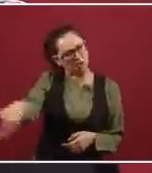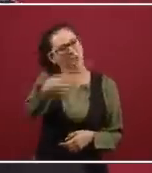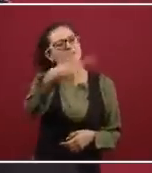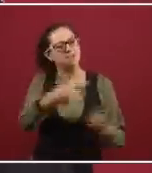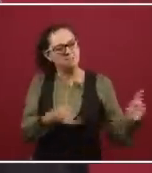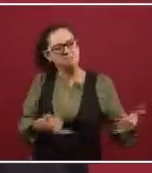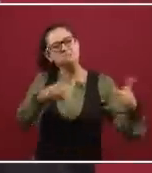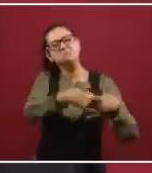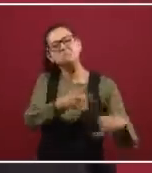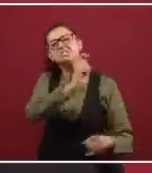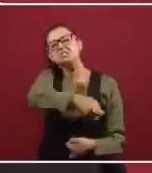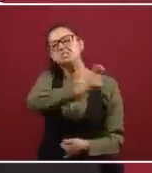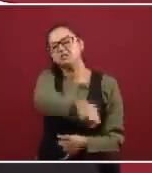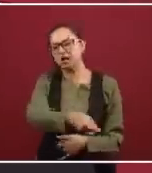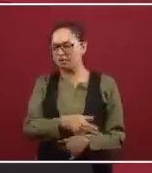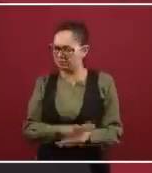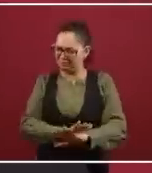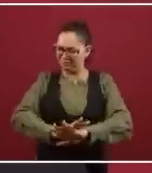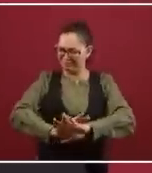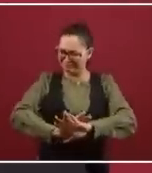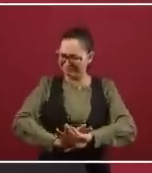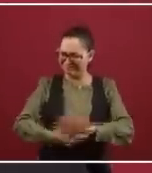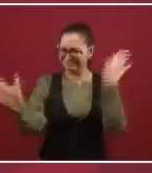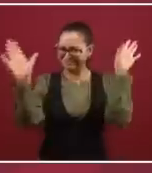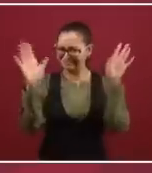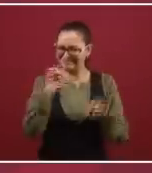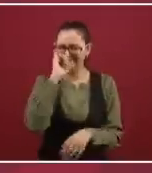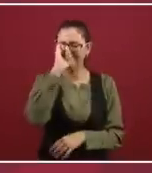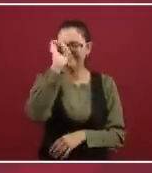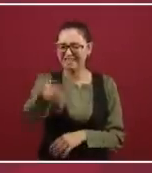O cualquier otro periodista.